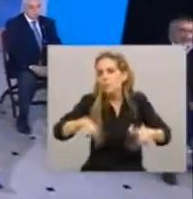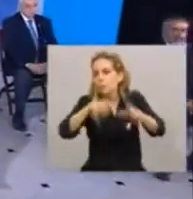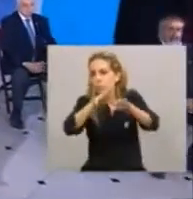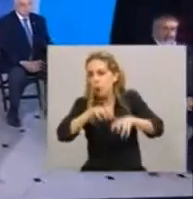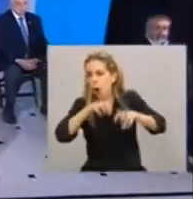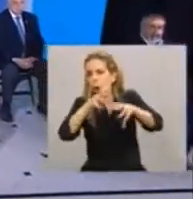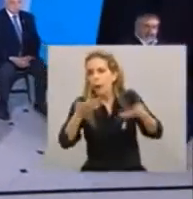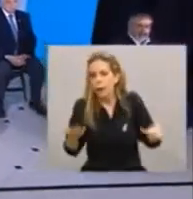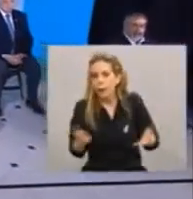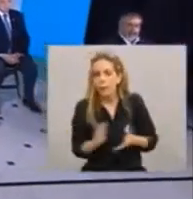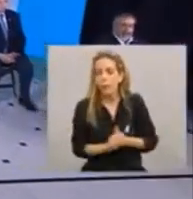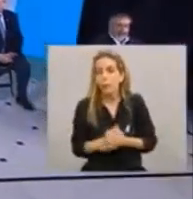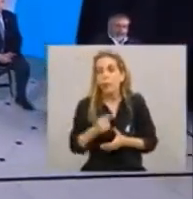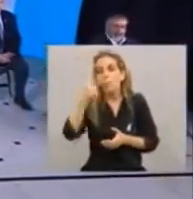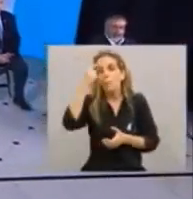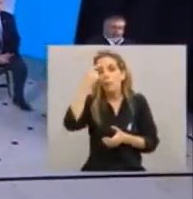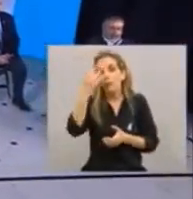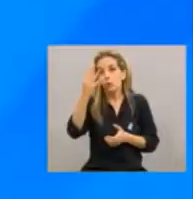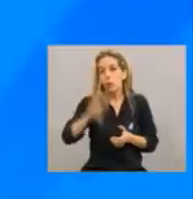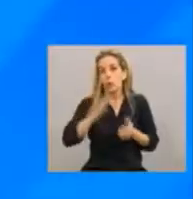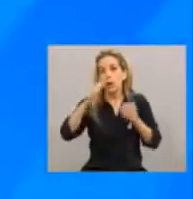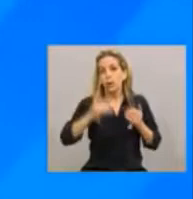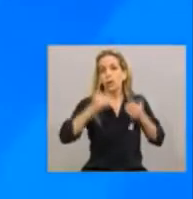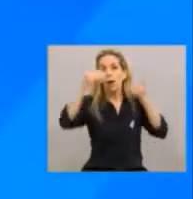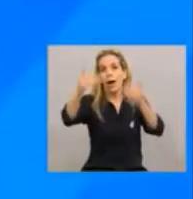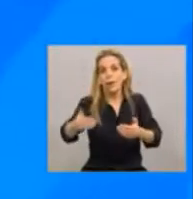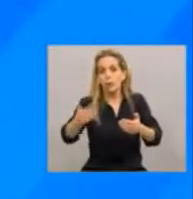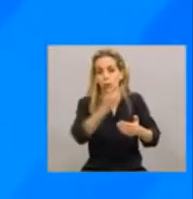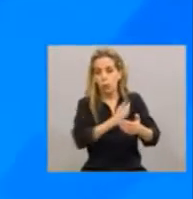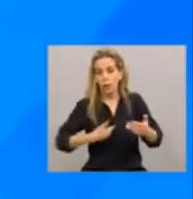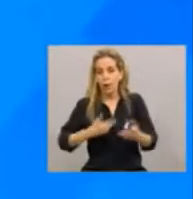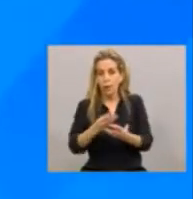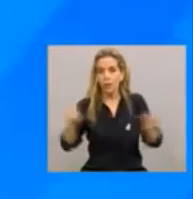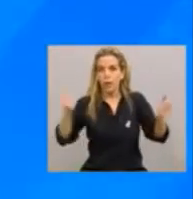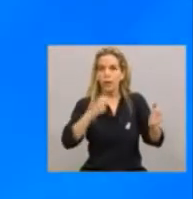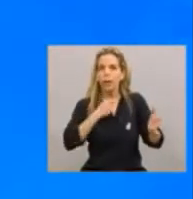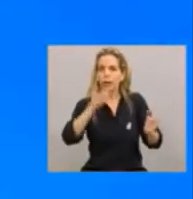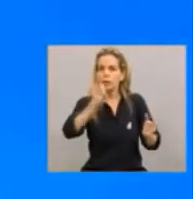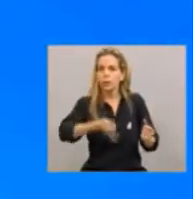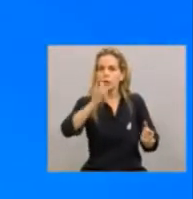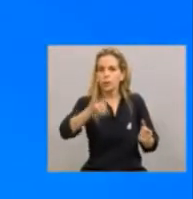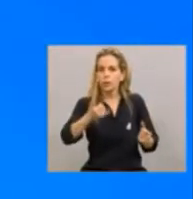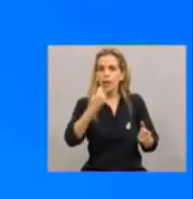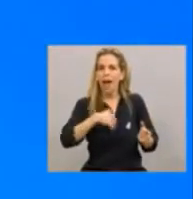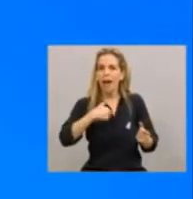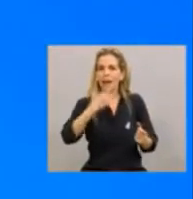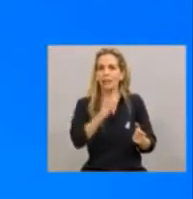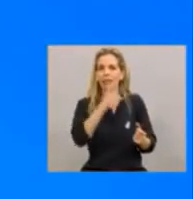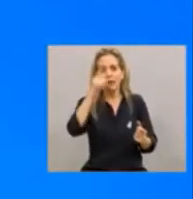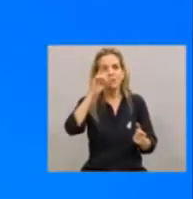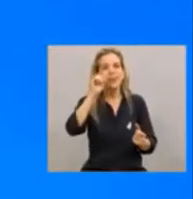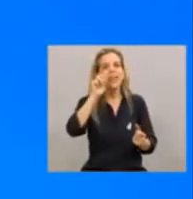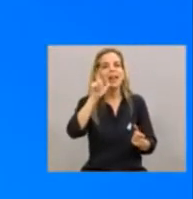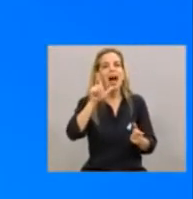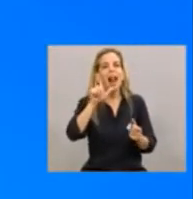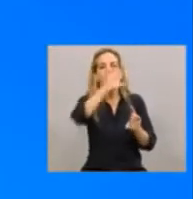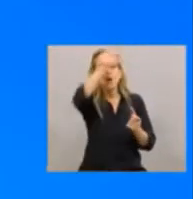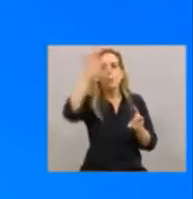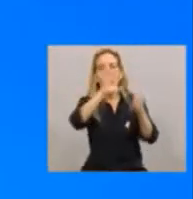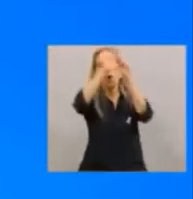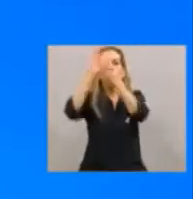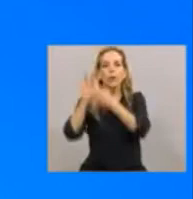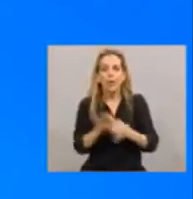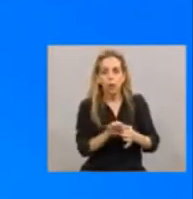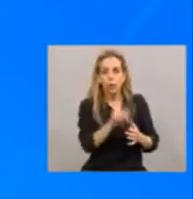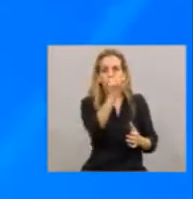cuando me vaya del gobierno quiero que tengamos una argentina federal donde cada argentino tenga la